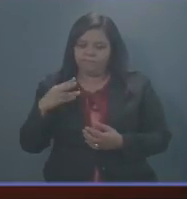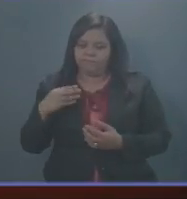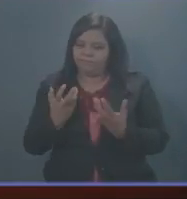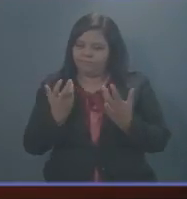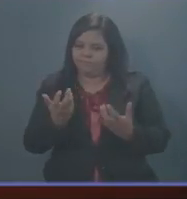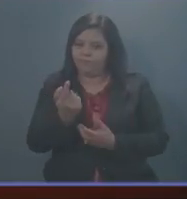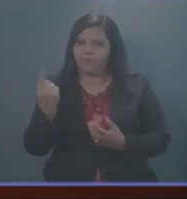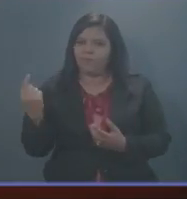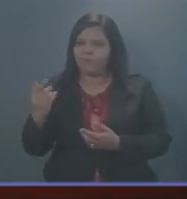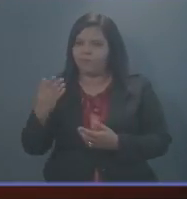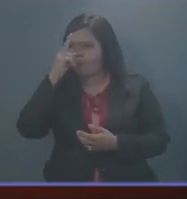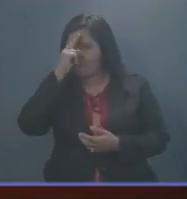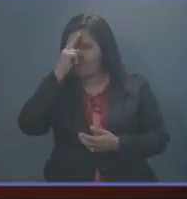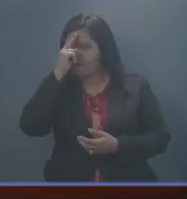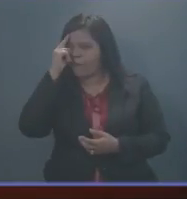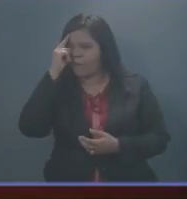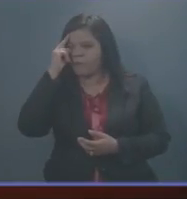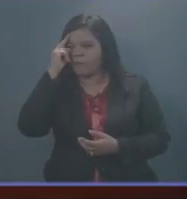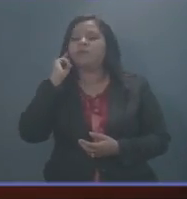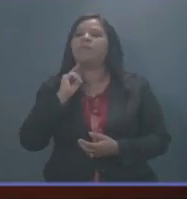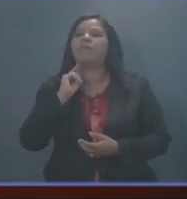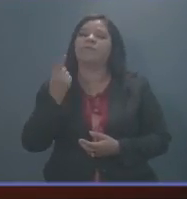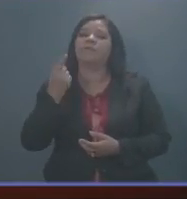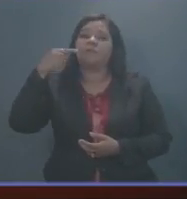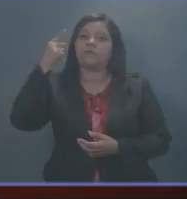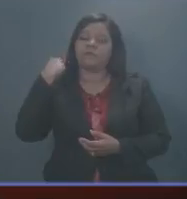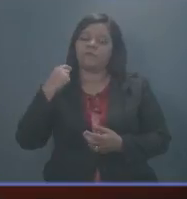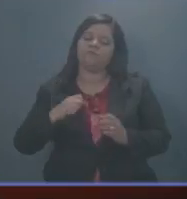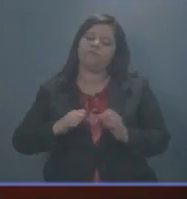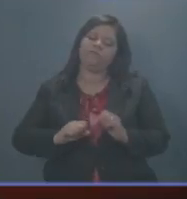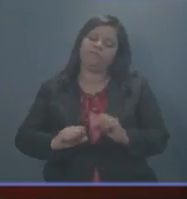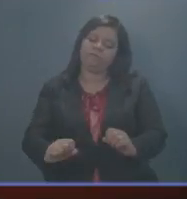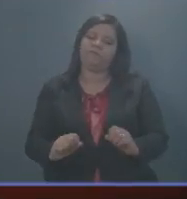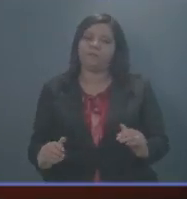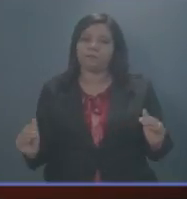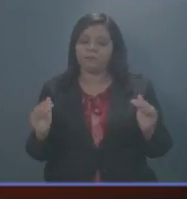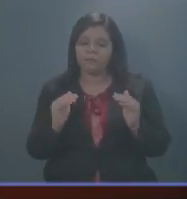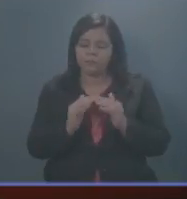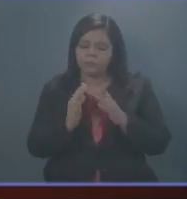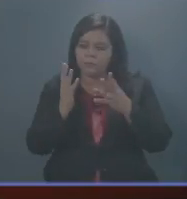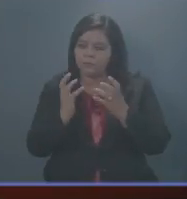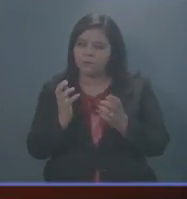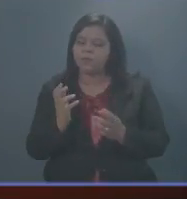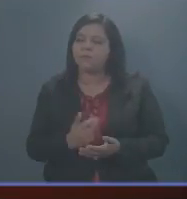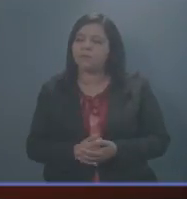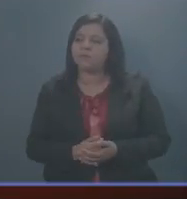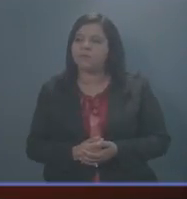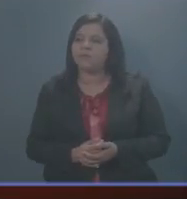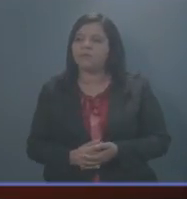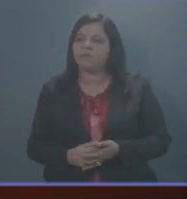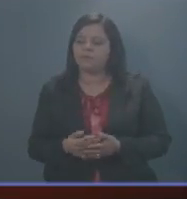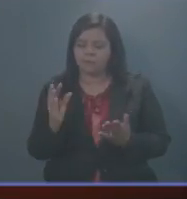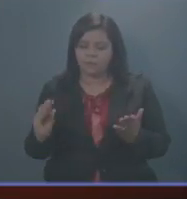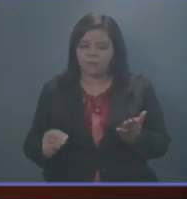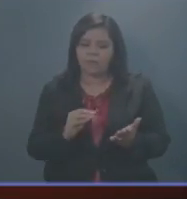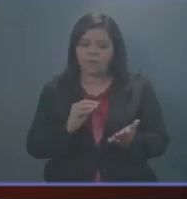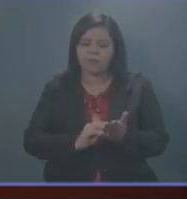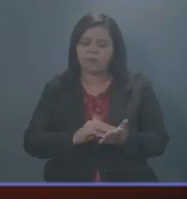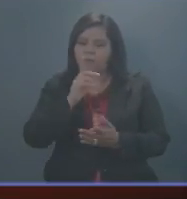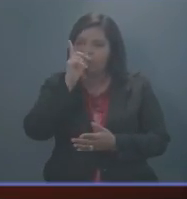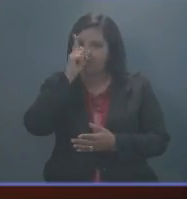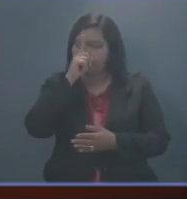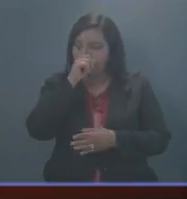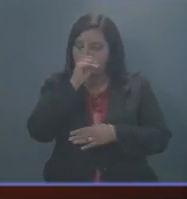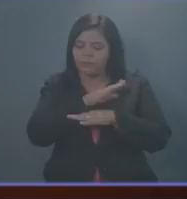católica y a su familia que falleció el día de ayer. Y también quisiera que me agregara en el minuto de